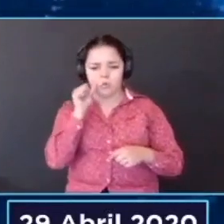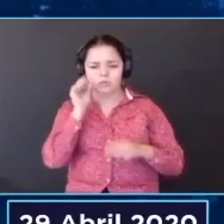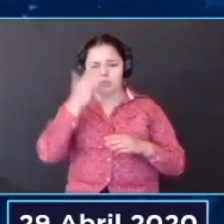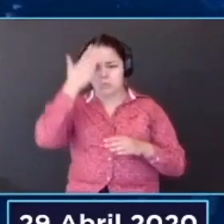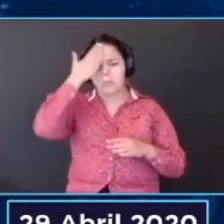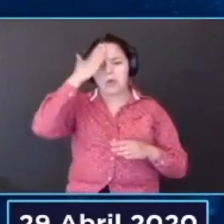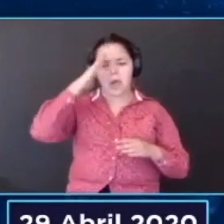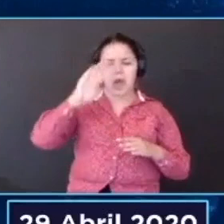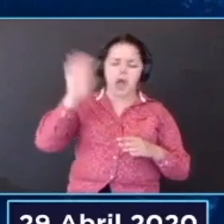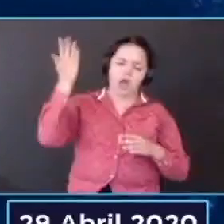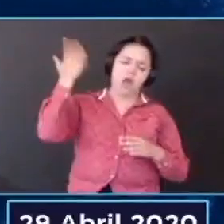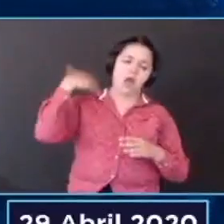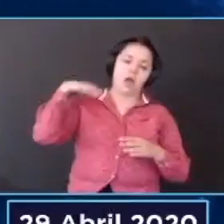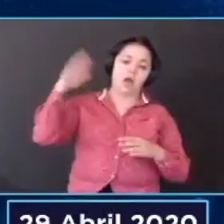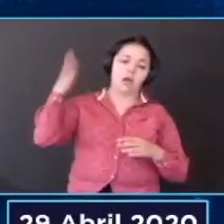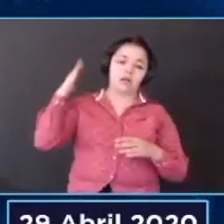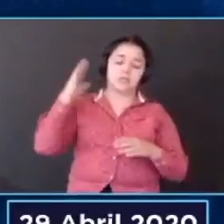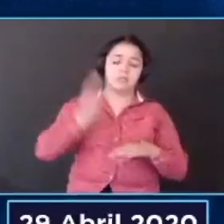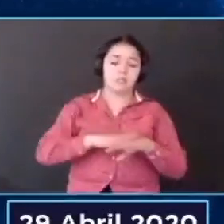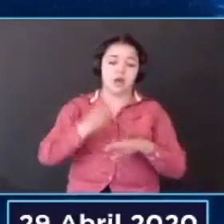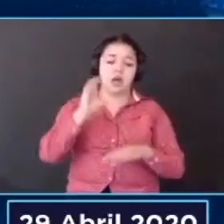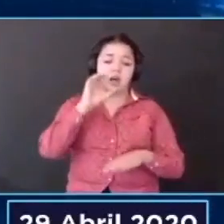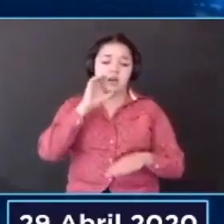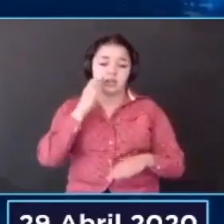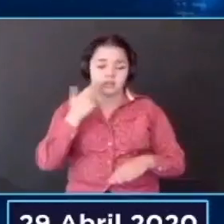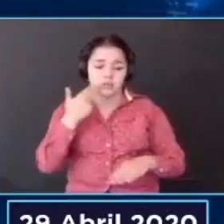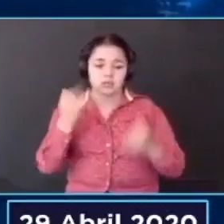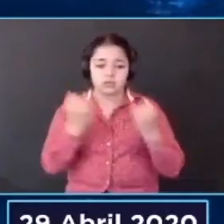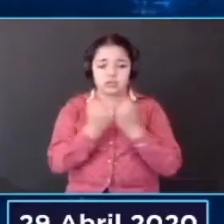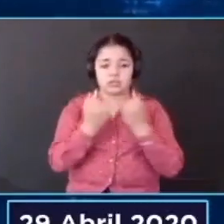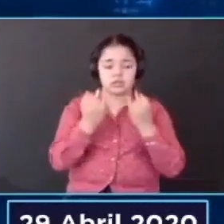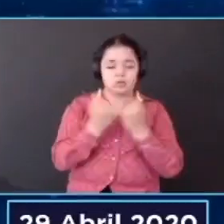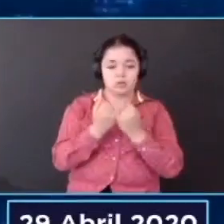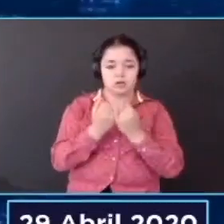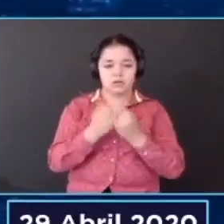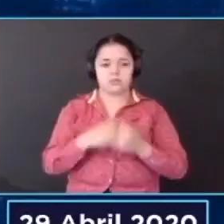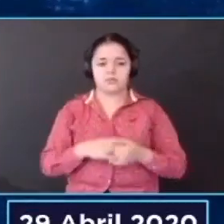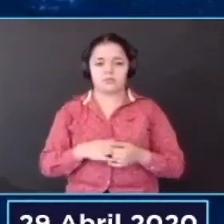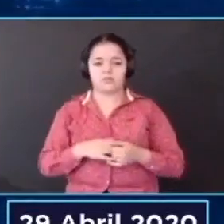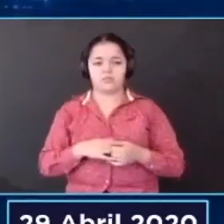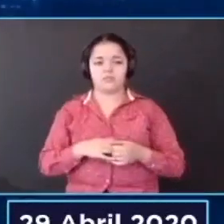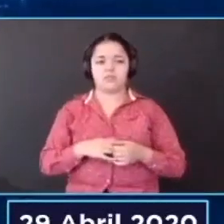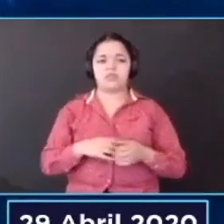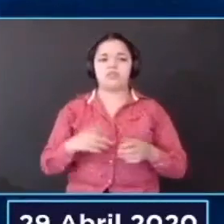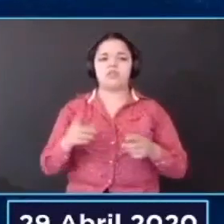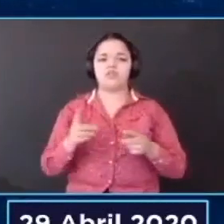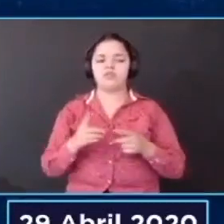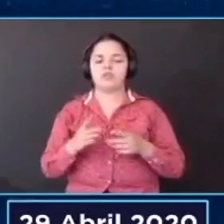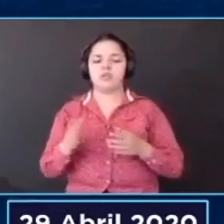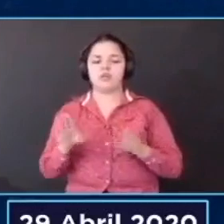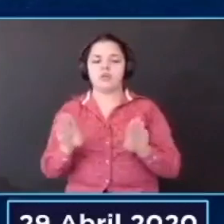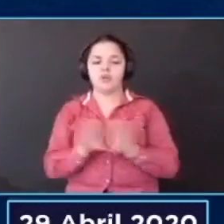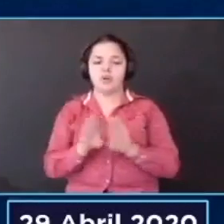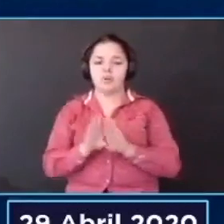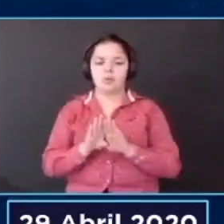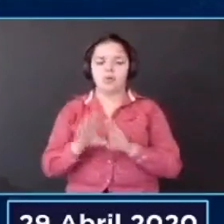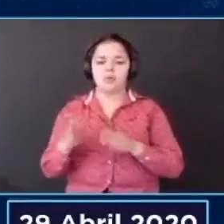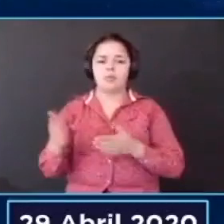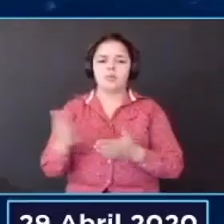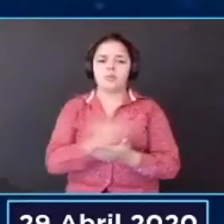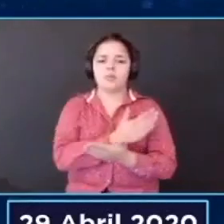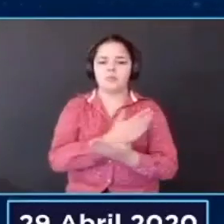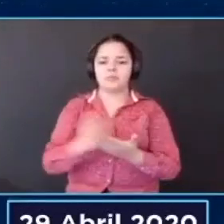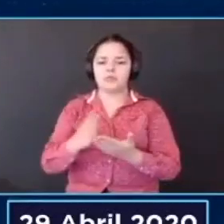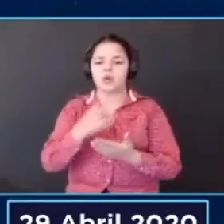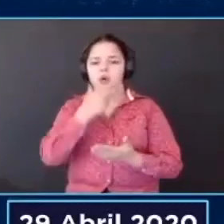Prácticamente son los que más casos tienen, total 398. Distribución de casos positivos por edad, seguimos teniendo